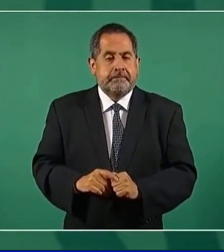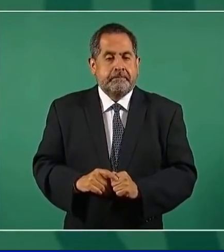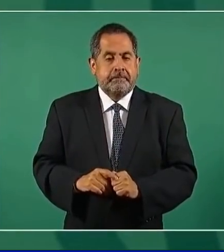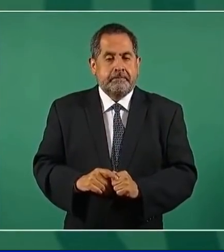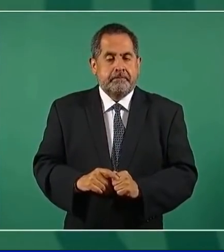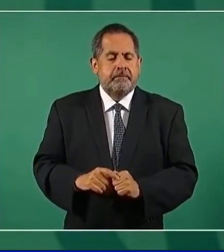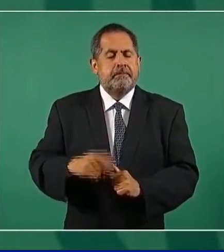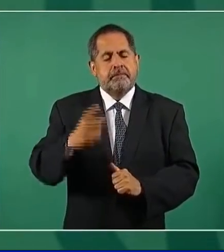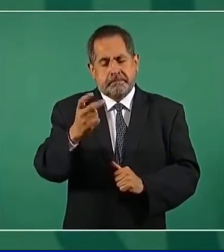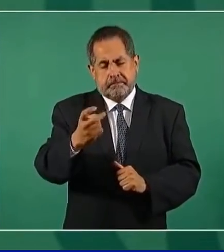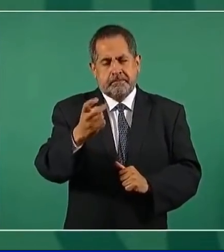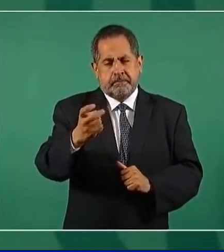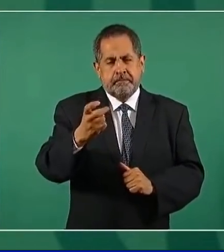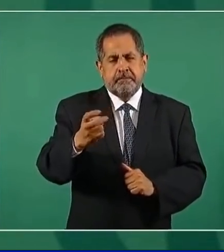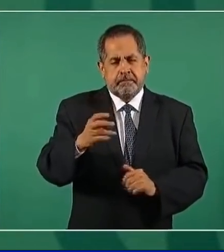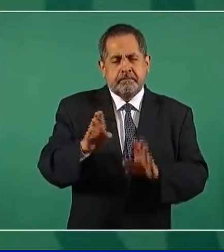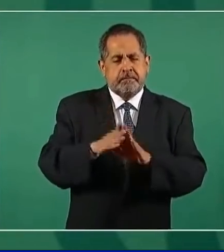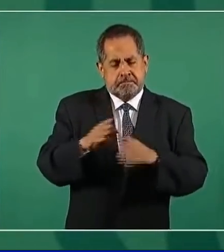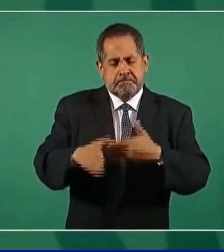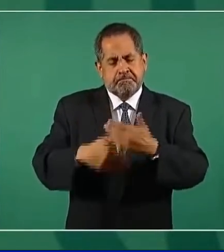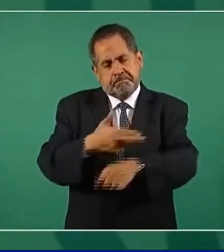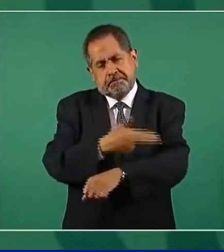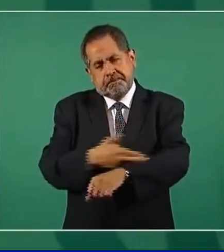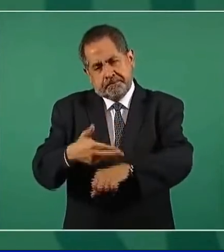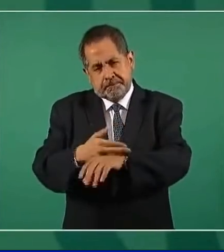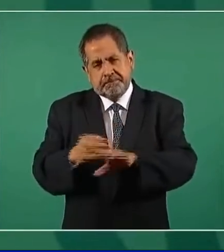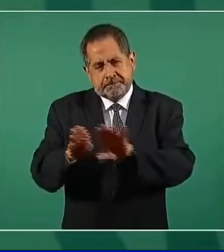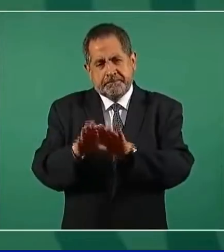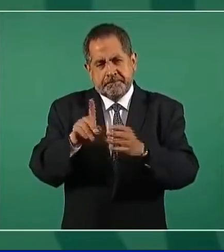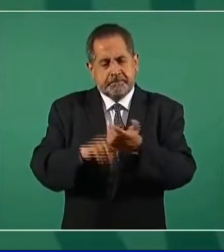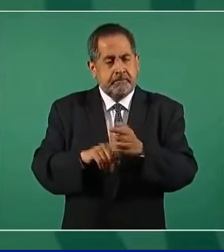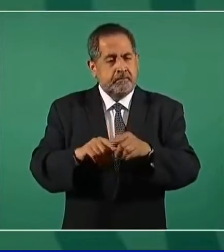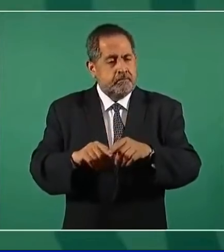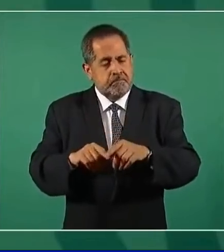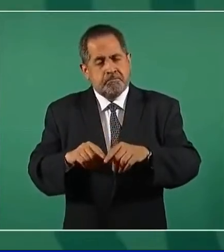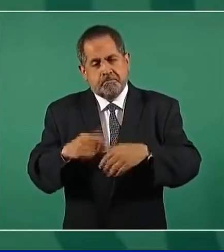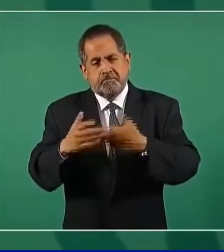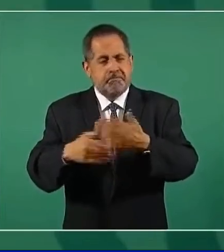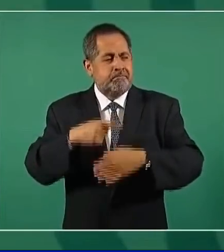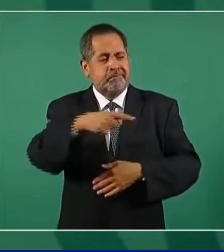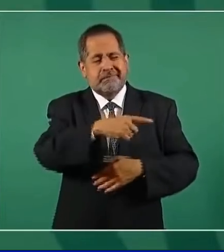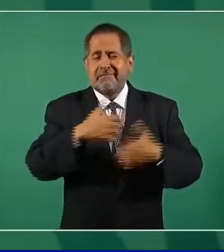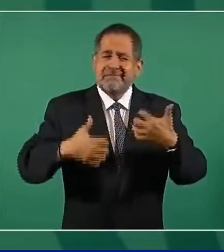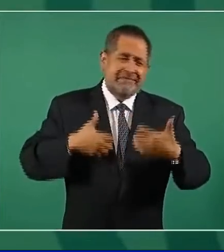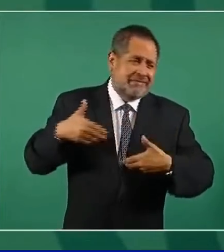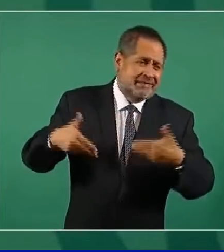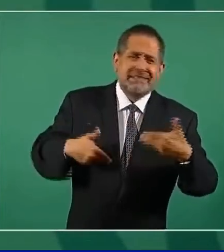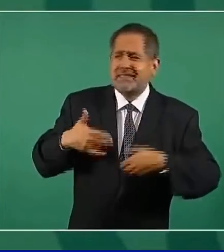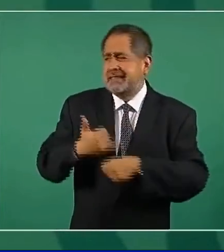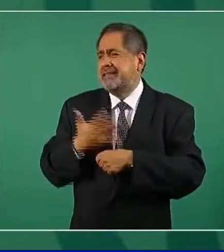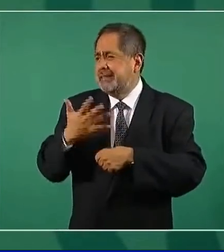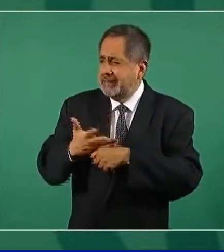Pero es parte de lo que se tiene que estar, aunque moleste,